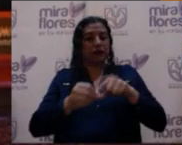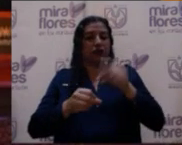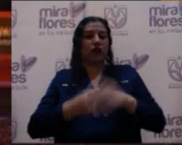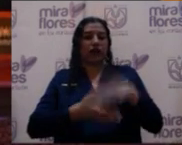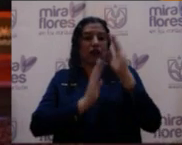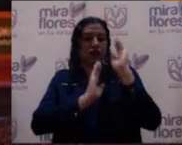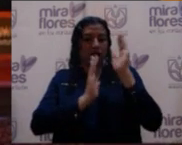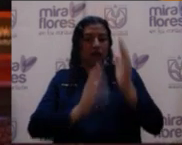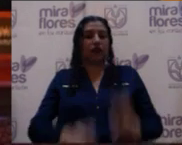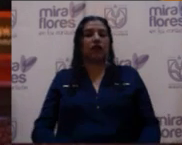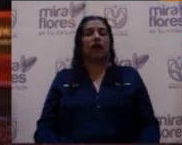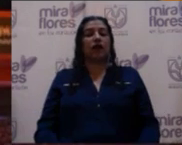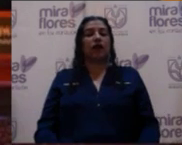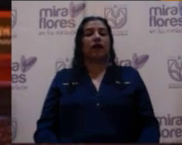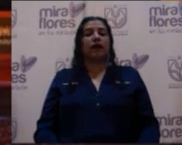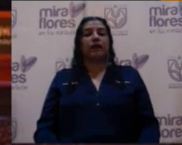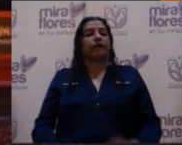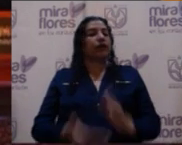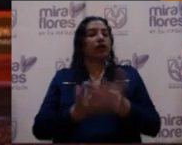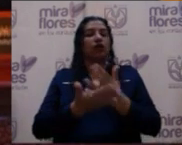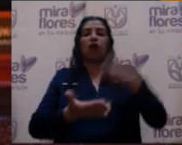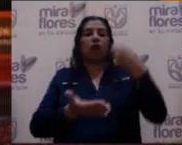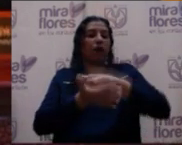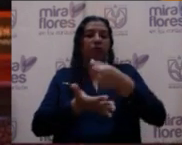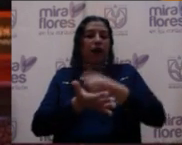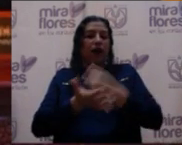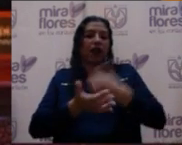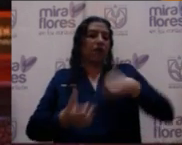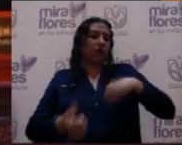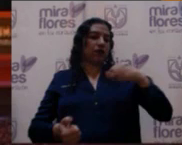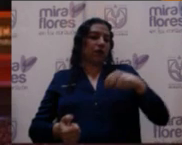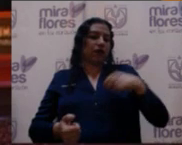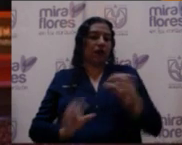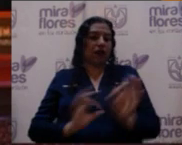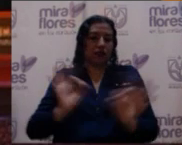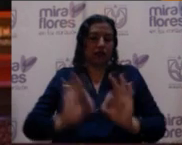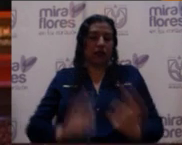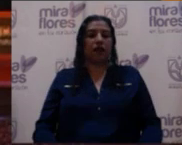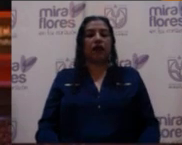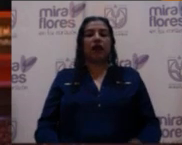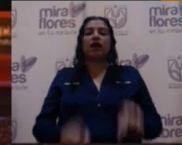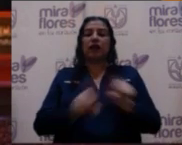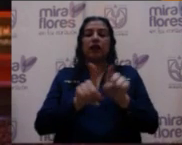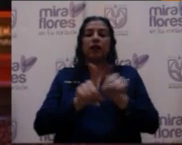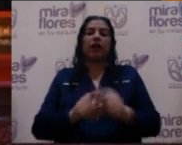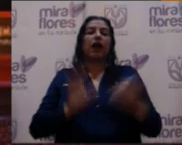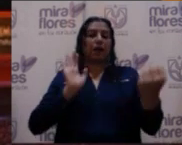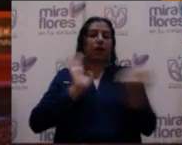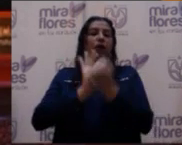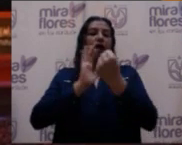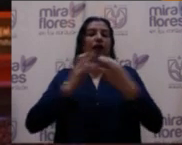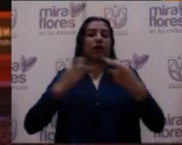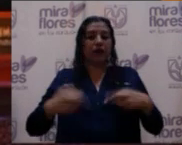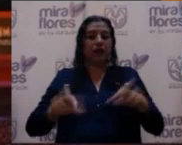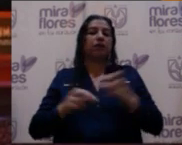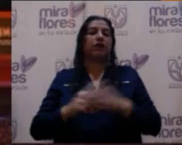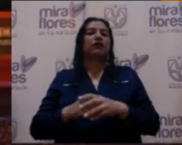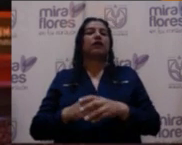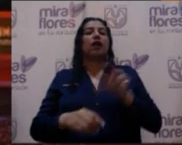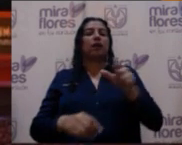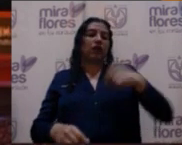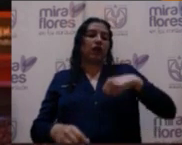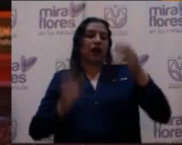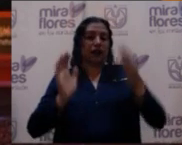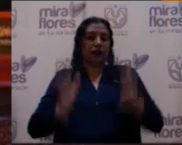evento mencionado no irrogará gasto económico para la Municipalidad de Miraflores. Asimismo, aprobar la licencia solicitada por el alcalde